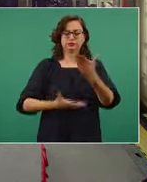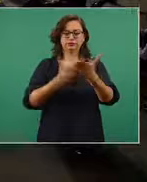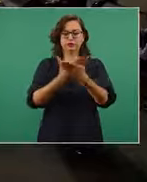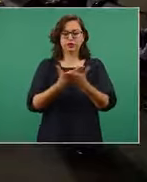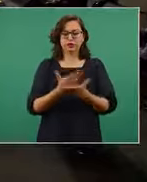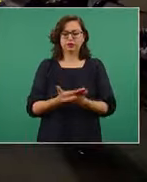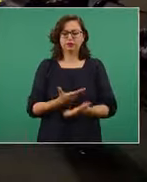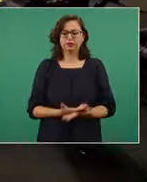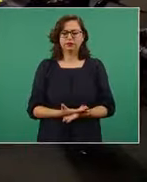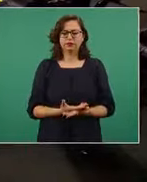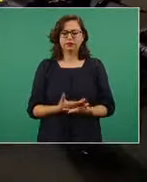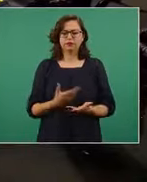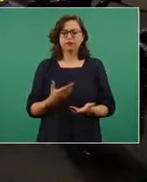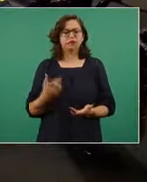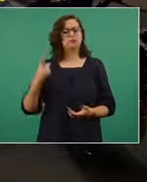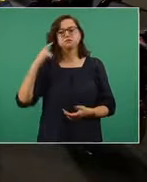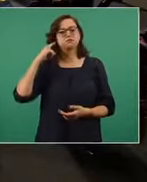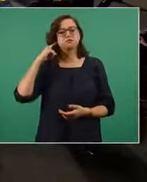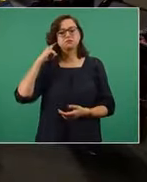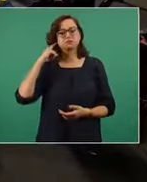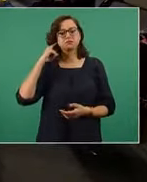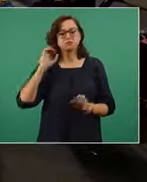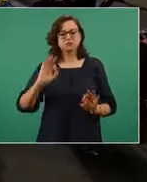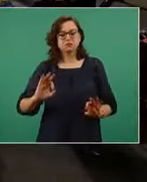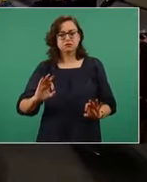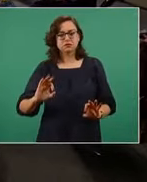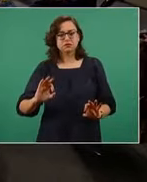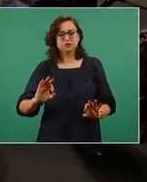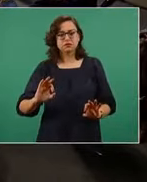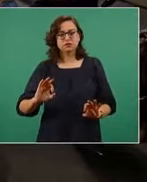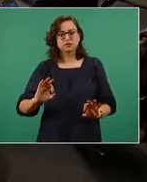presidente, ¿no se oye o sí? Ah, ya, gracias.